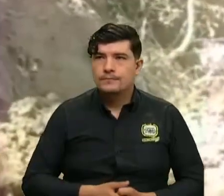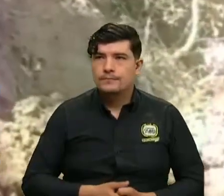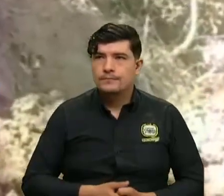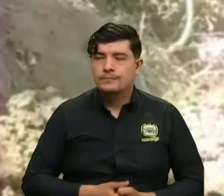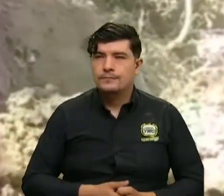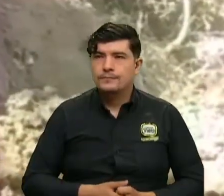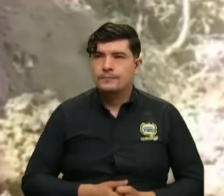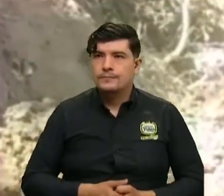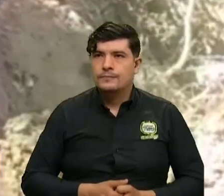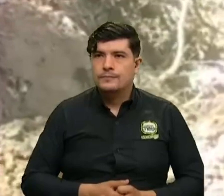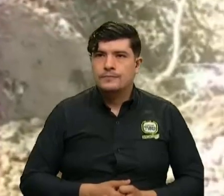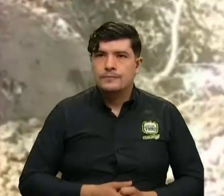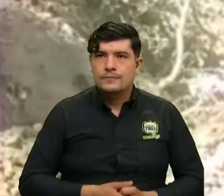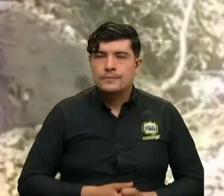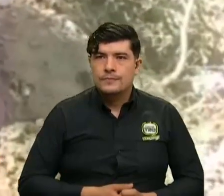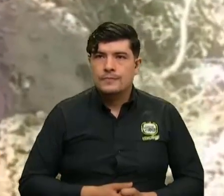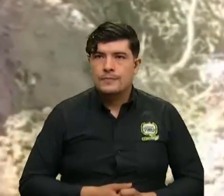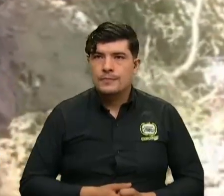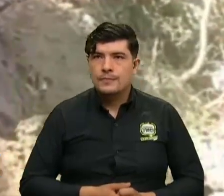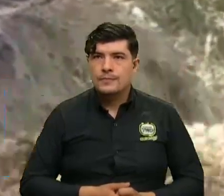el puente ahí como se ve en los videos,